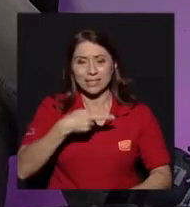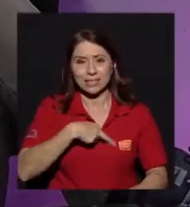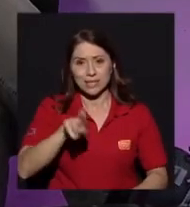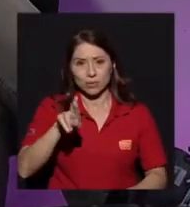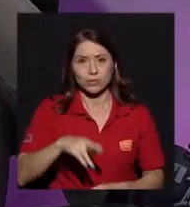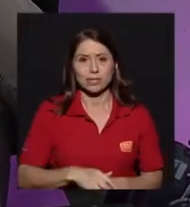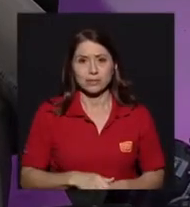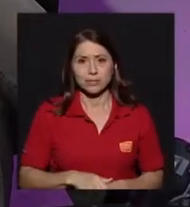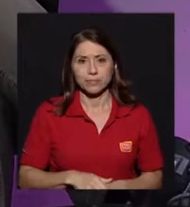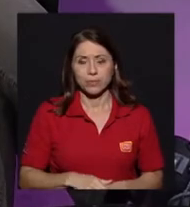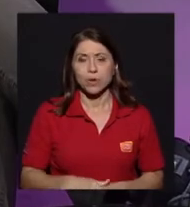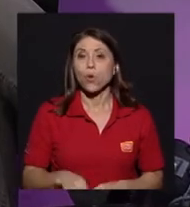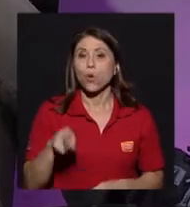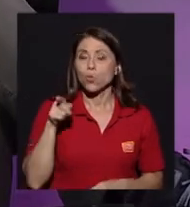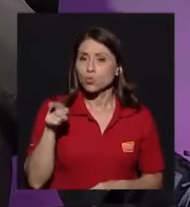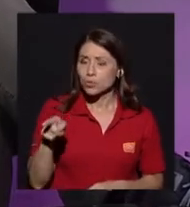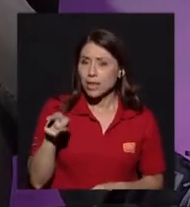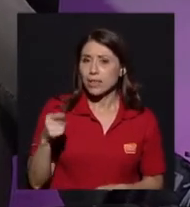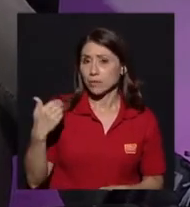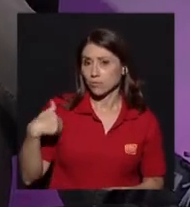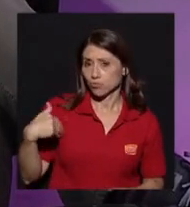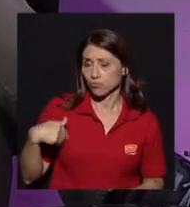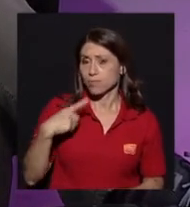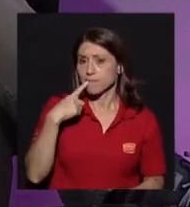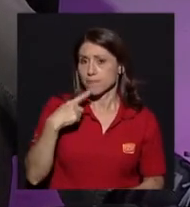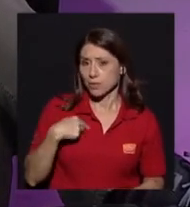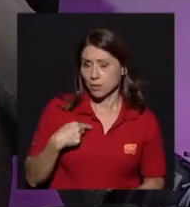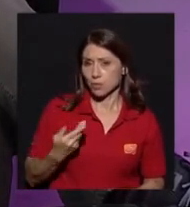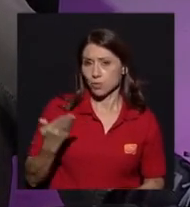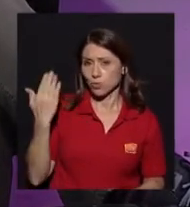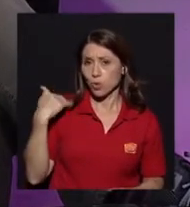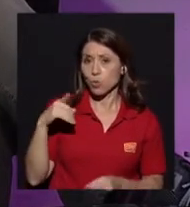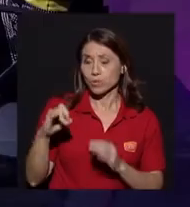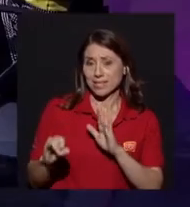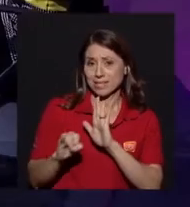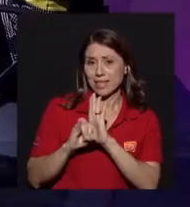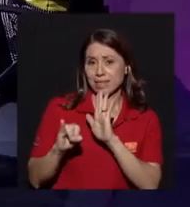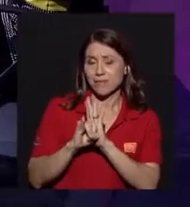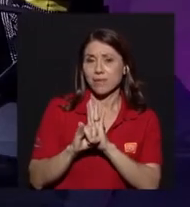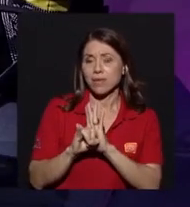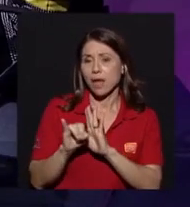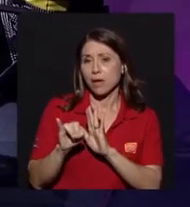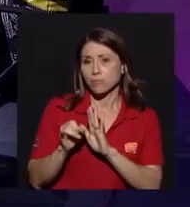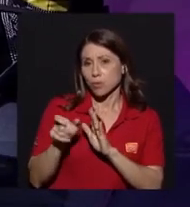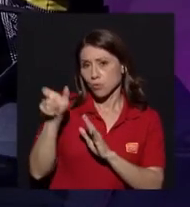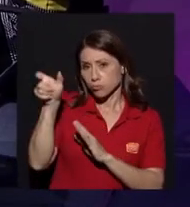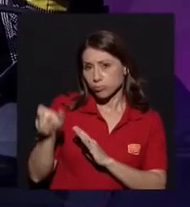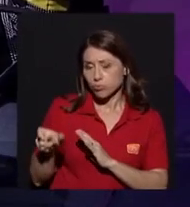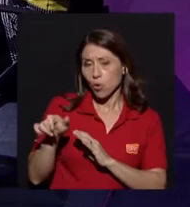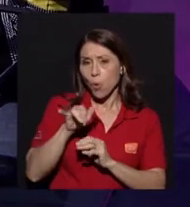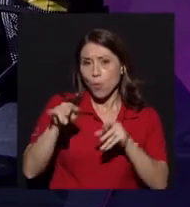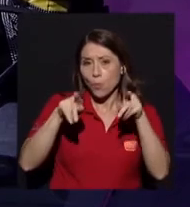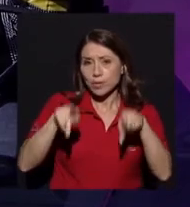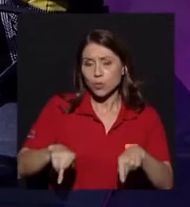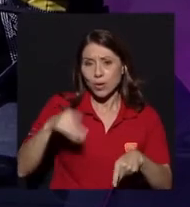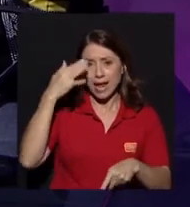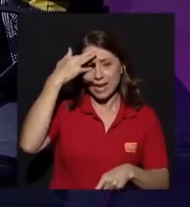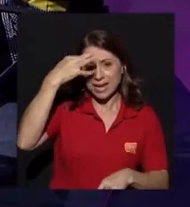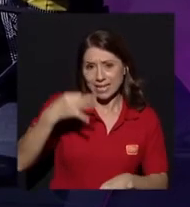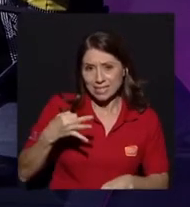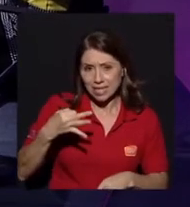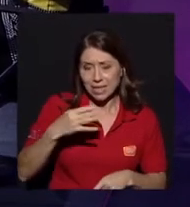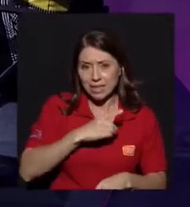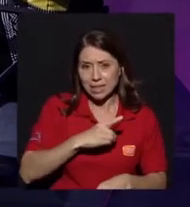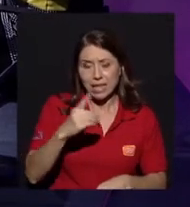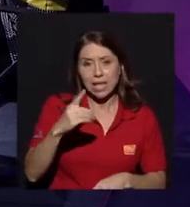usted rodrigo me había comentado que se identifica como una persona creyente y una persona cristiana